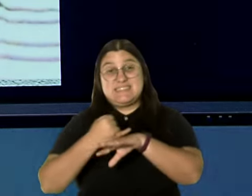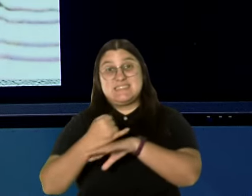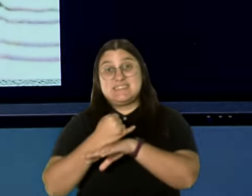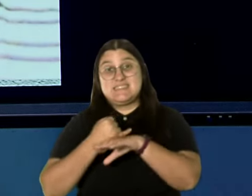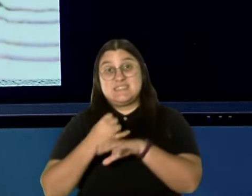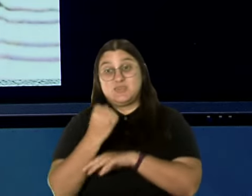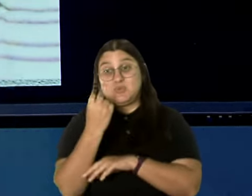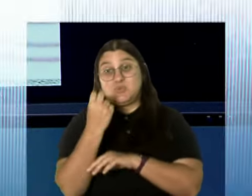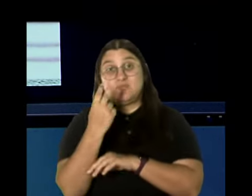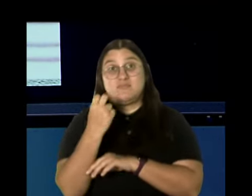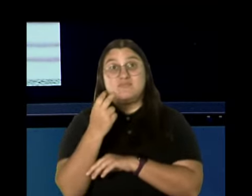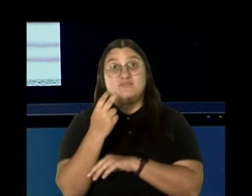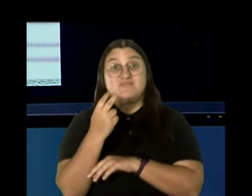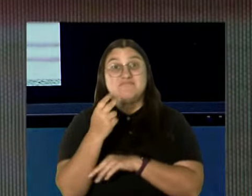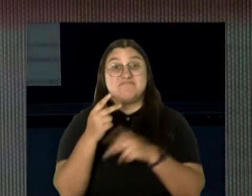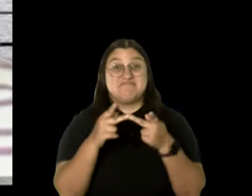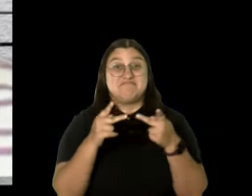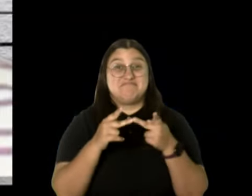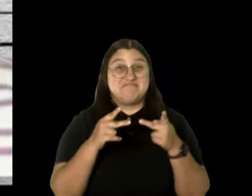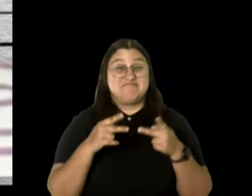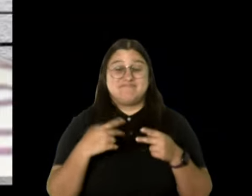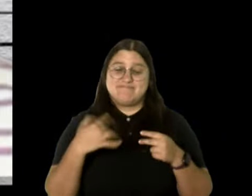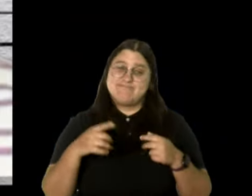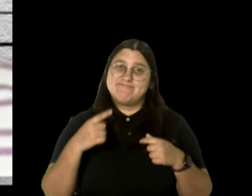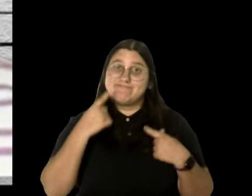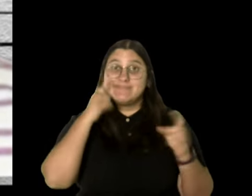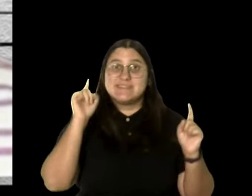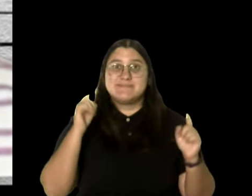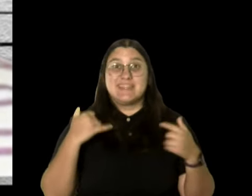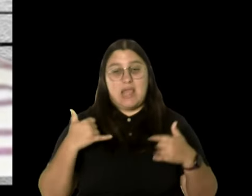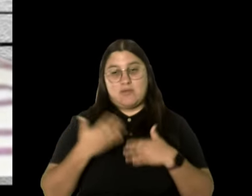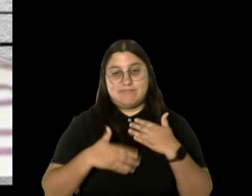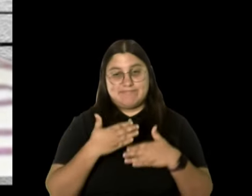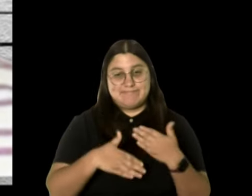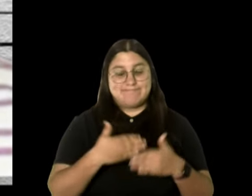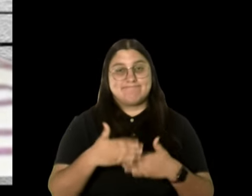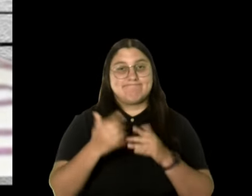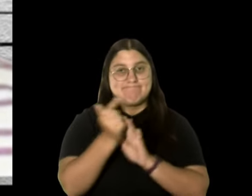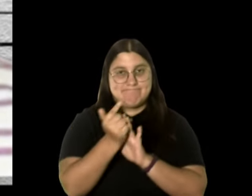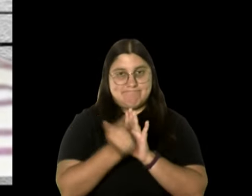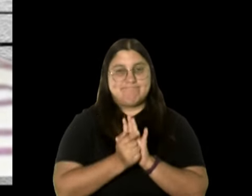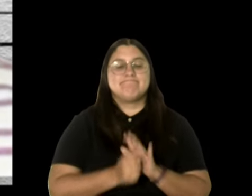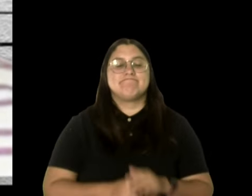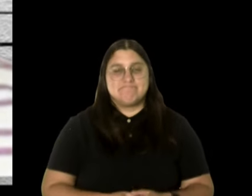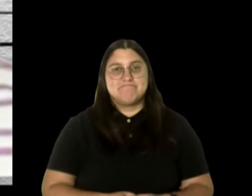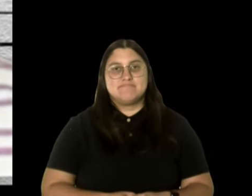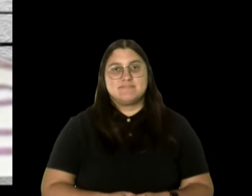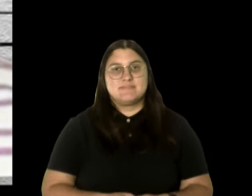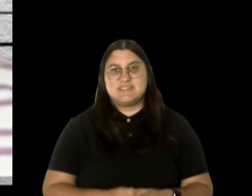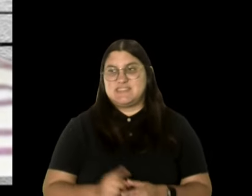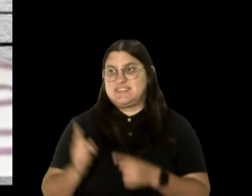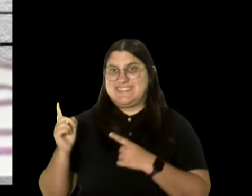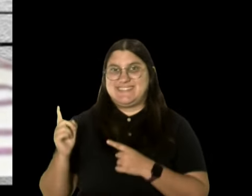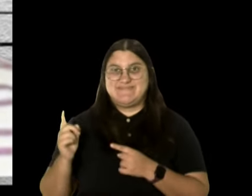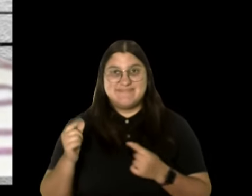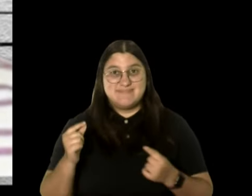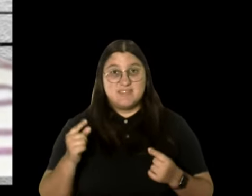los 12. Y este individuo se arrestó. Ahora comienza el debido proceso de ley de lo que hizo, que